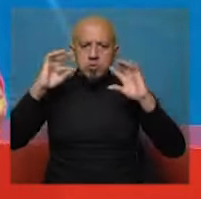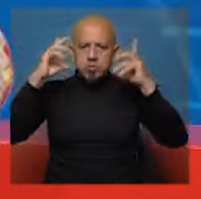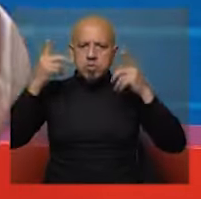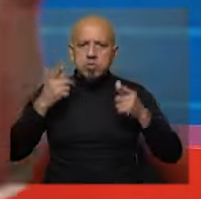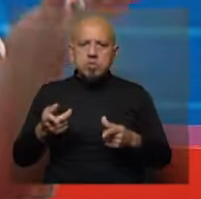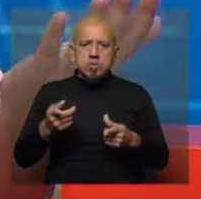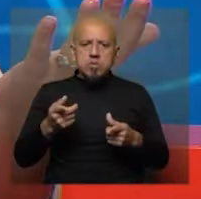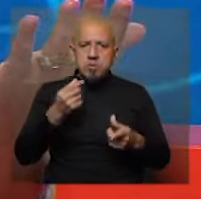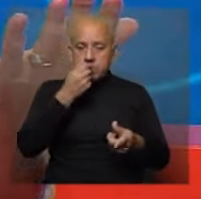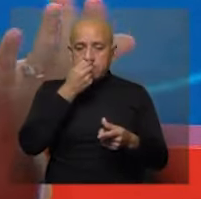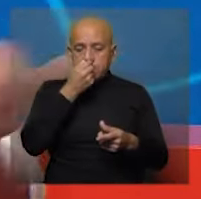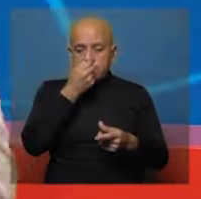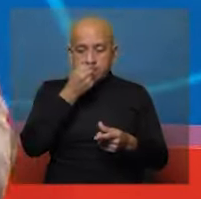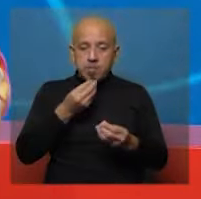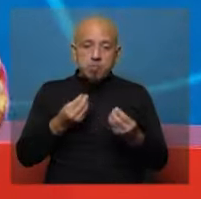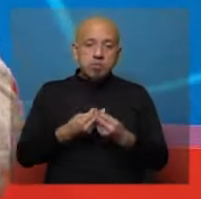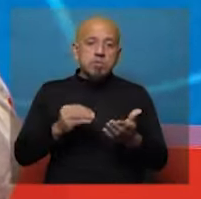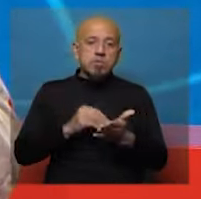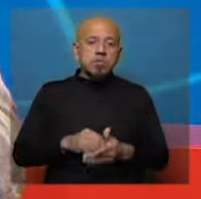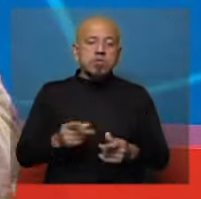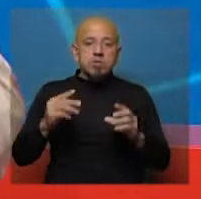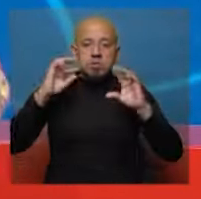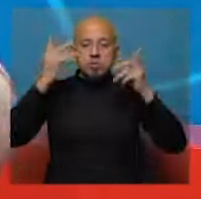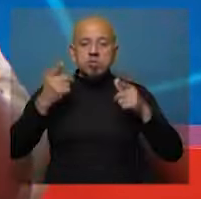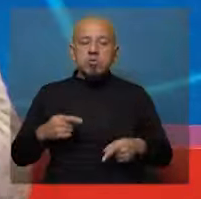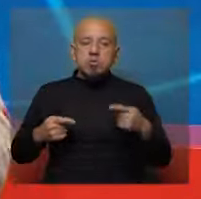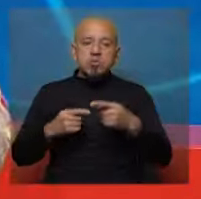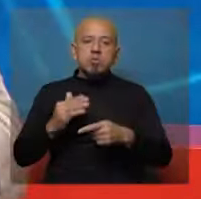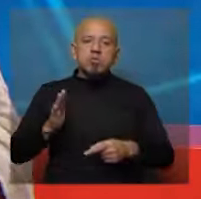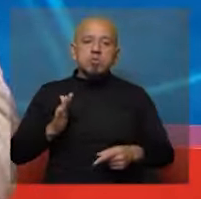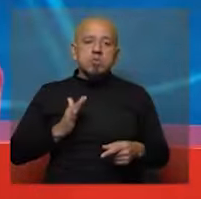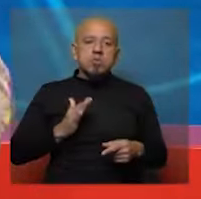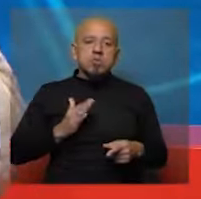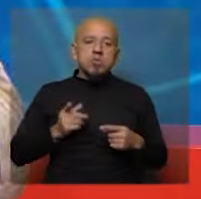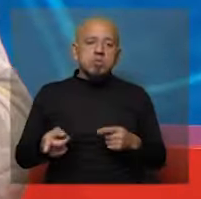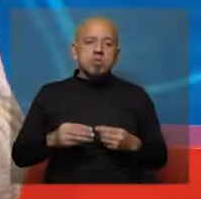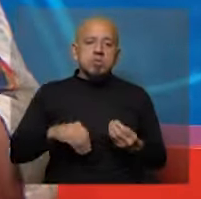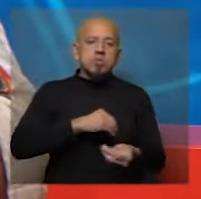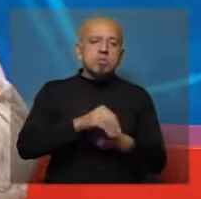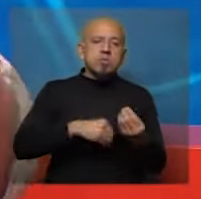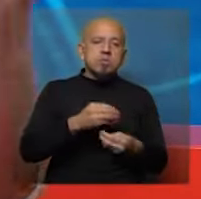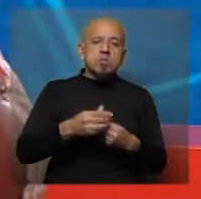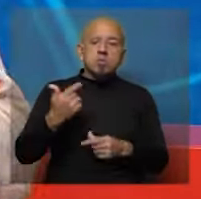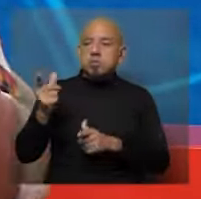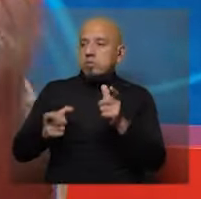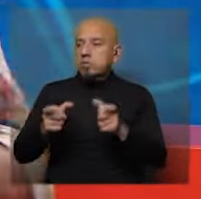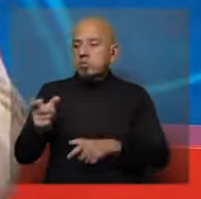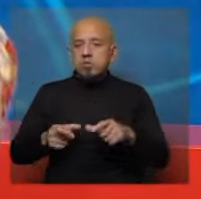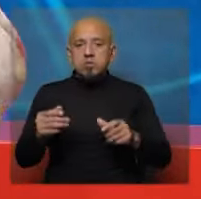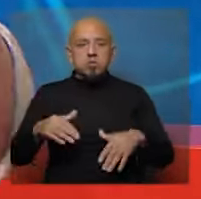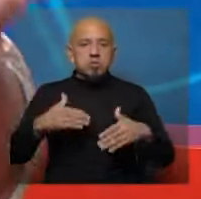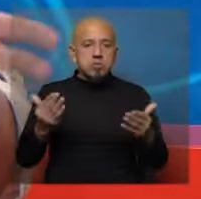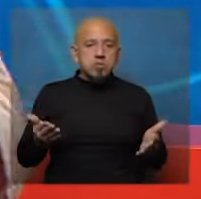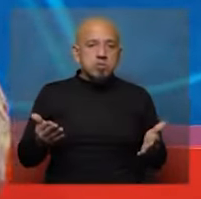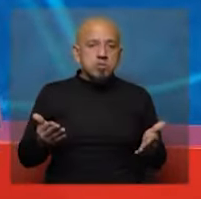letal muchísimas veces no no solo contra las mujeres sino contra familiares contra vecinos contra y